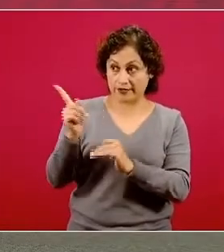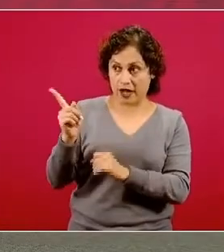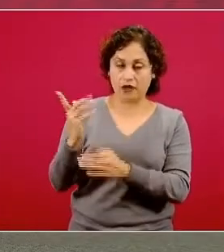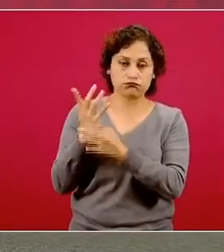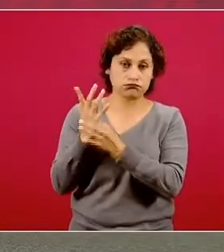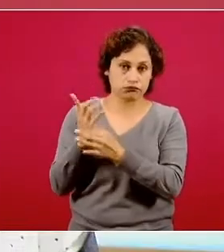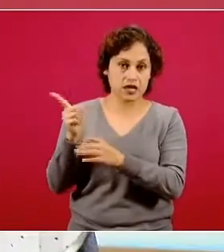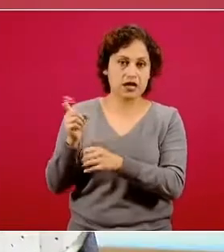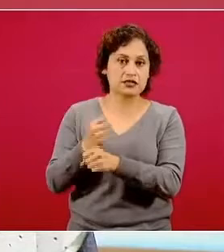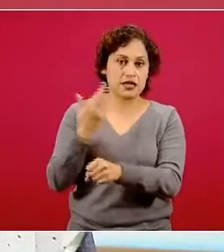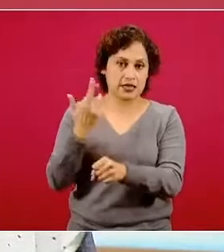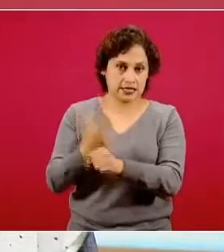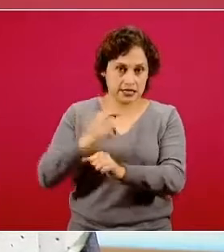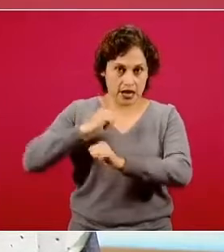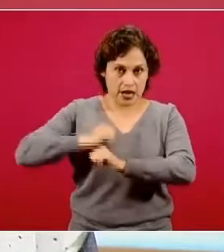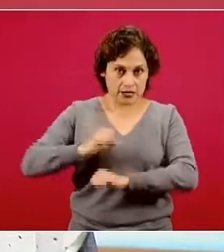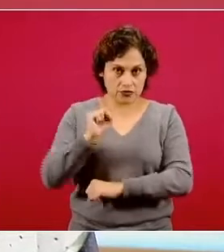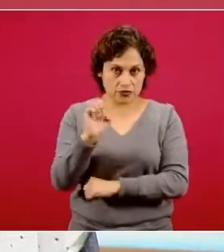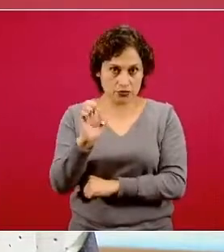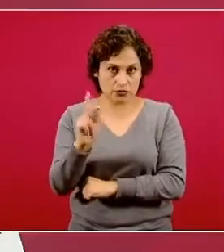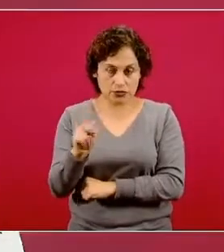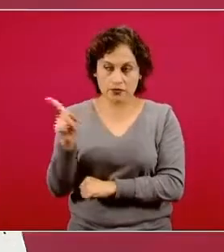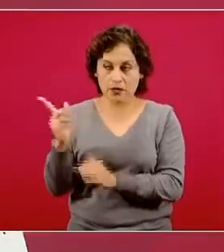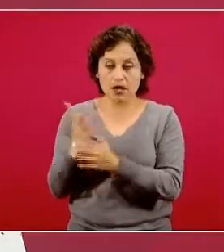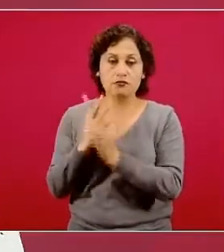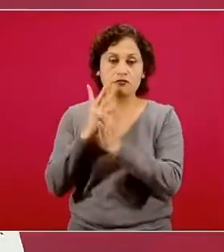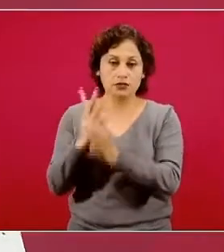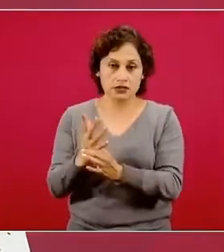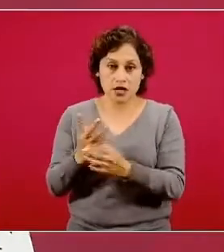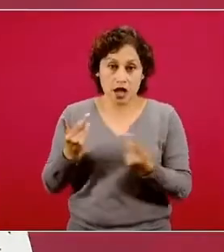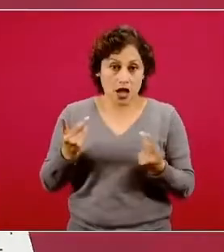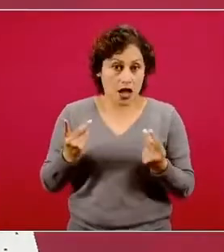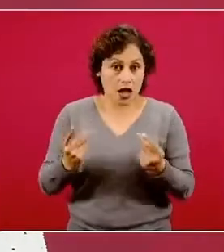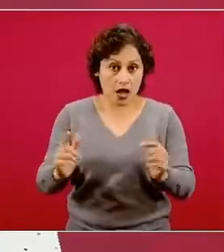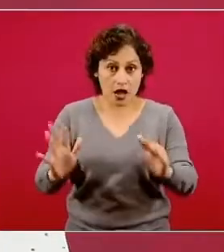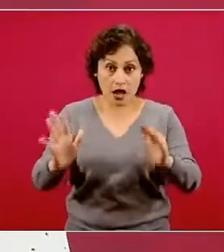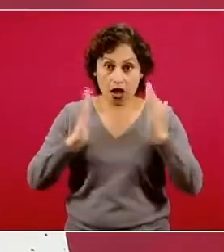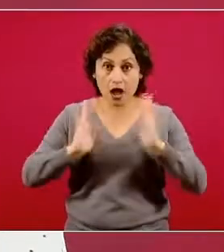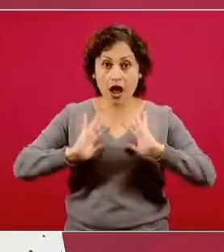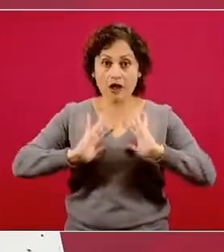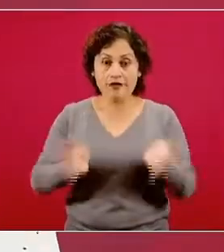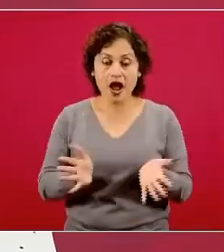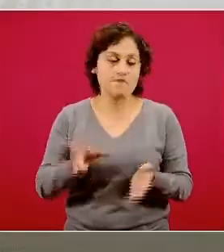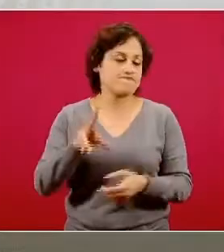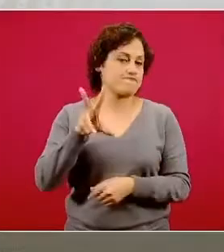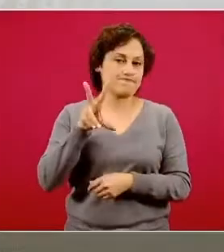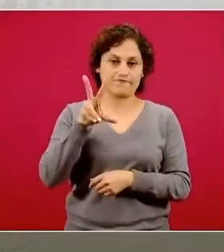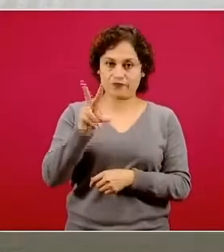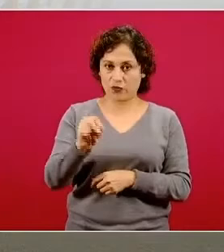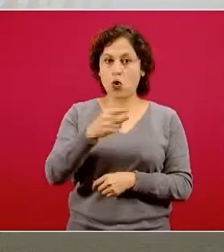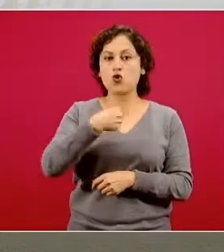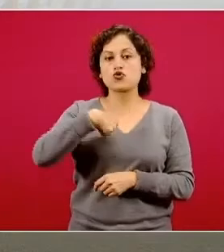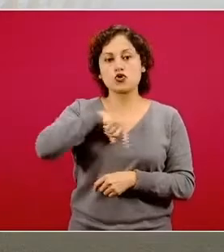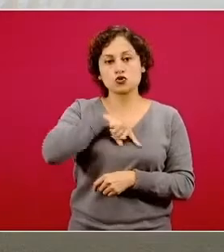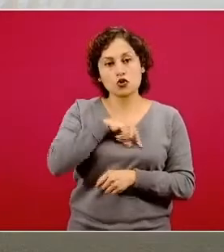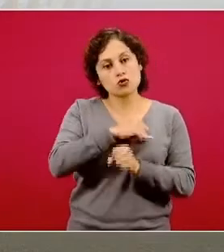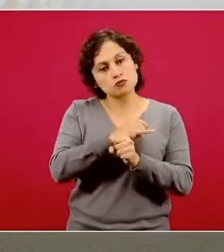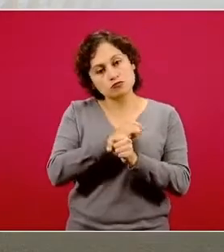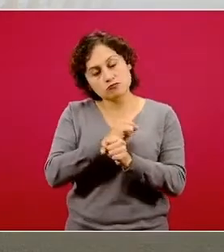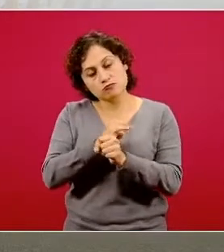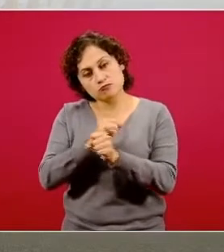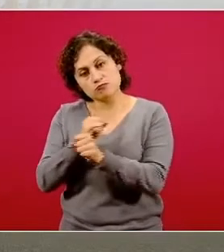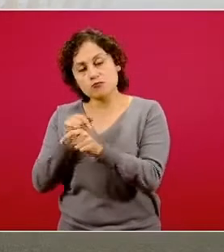secretario Moctezuma, no es algo que se va a apresurar, sino vamos a seguir estimando el